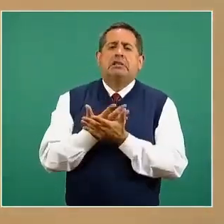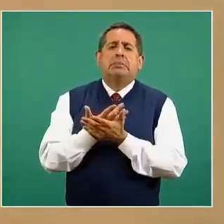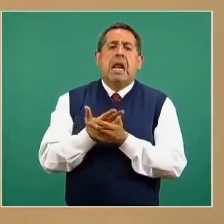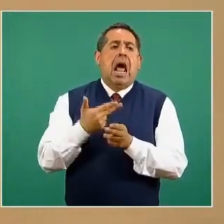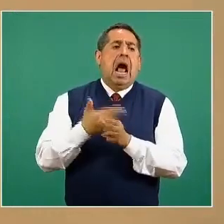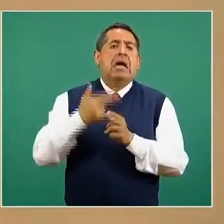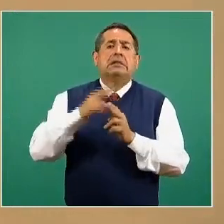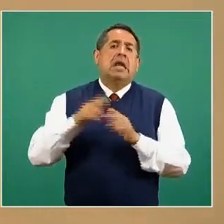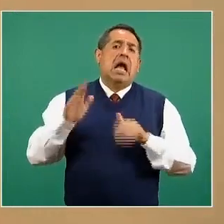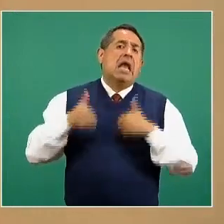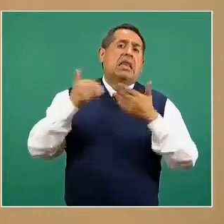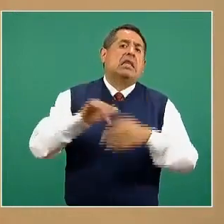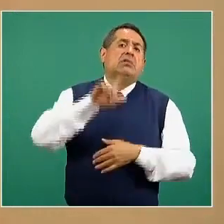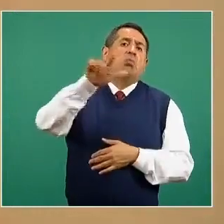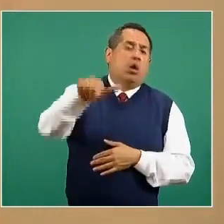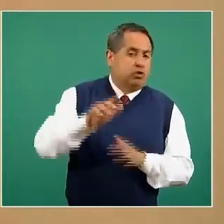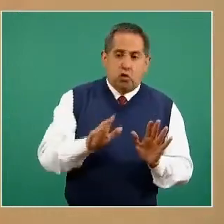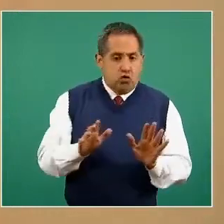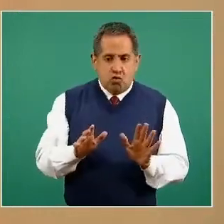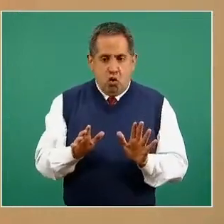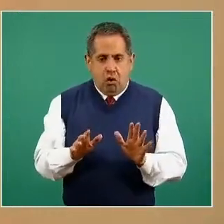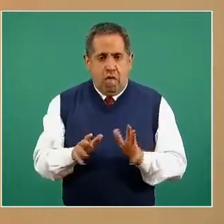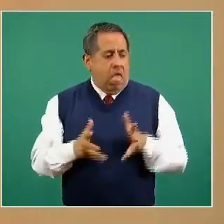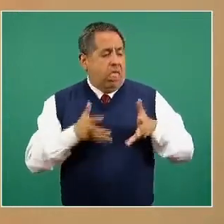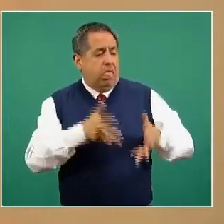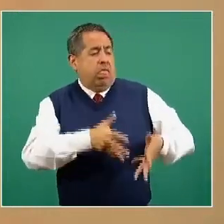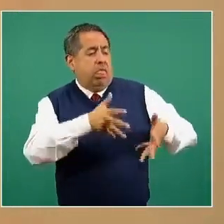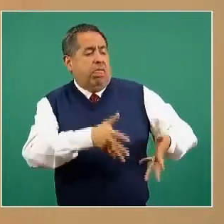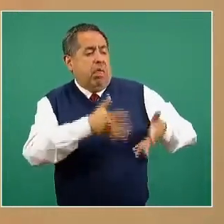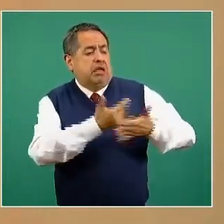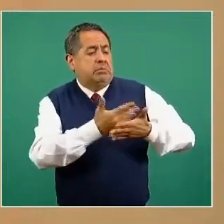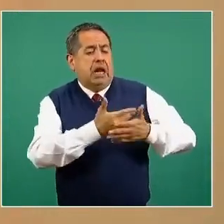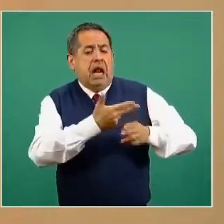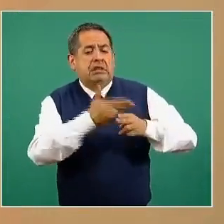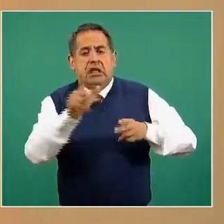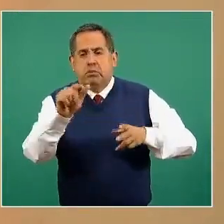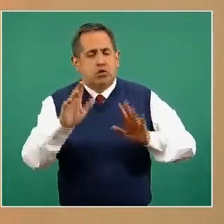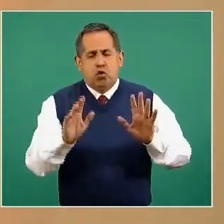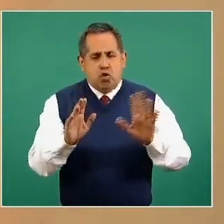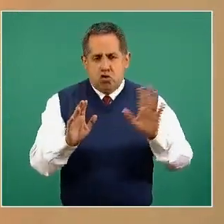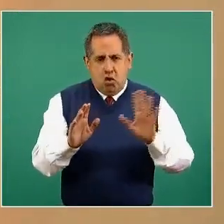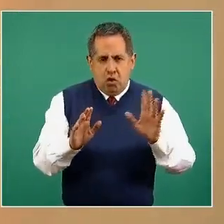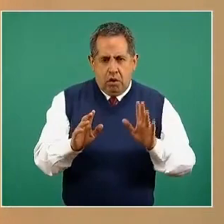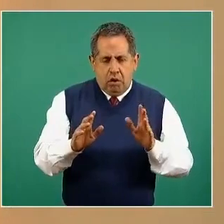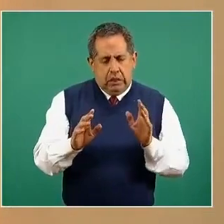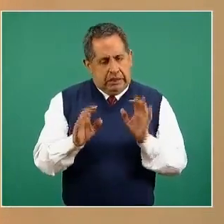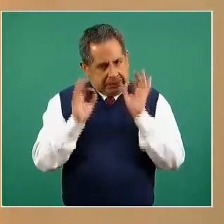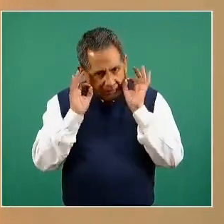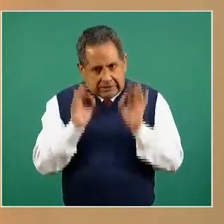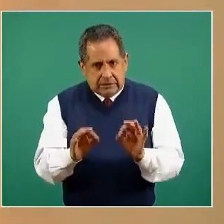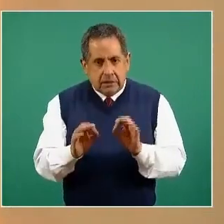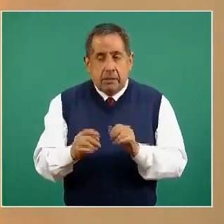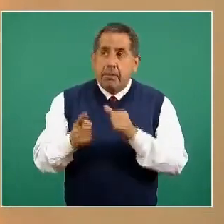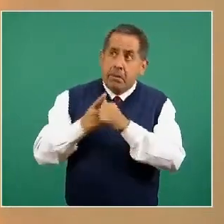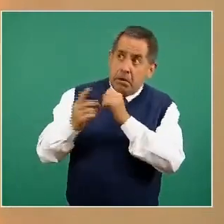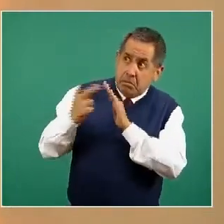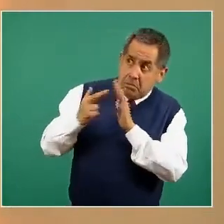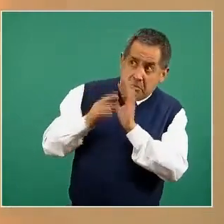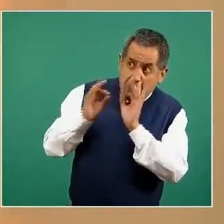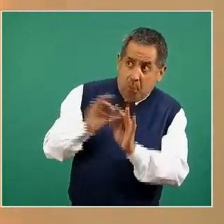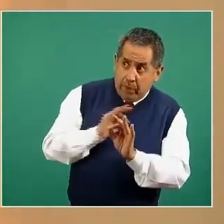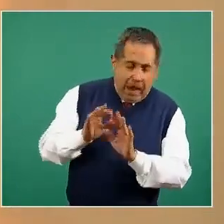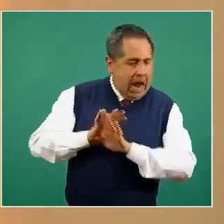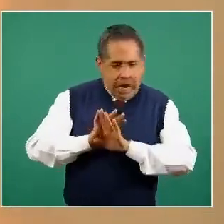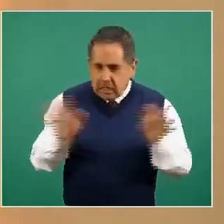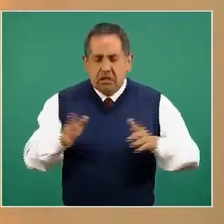de resguardarlos. No queremos que estén ociosos, no queremos que estén esperando, a menos que haya una condición técnica que así lo exija. Pero